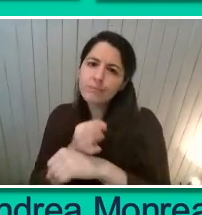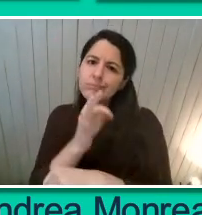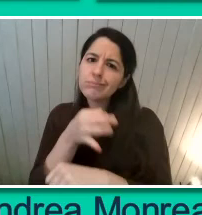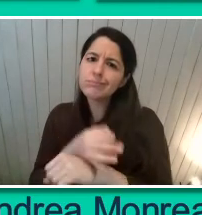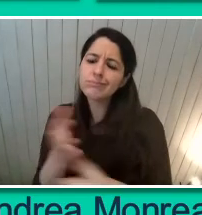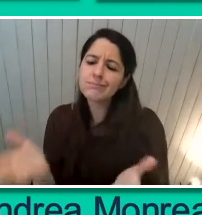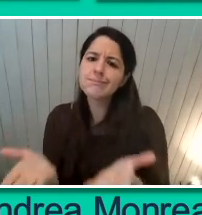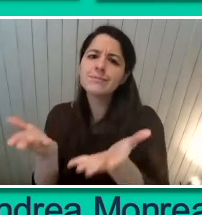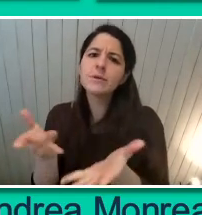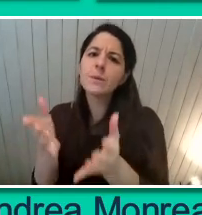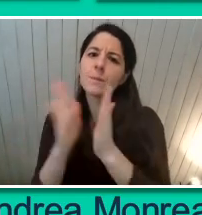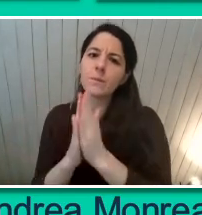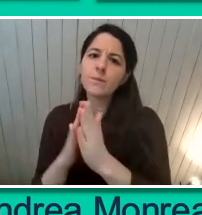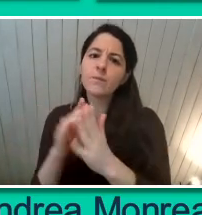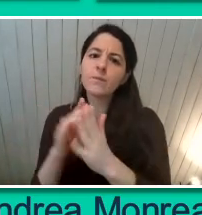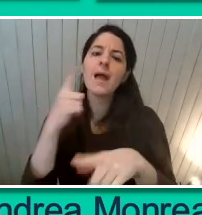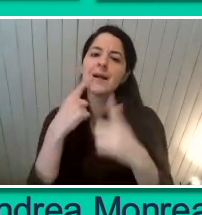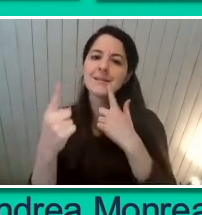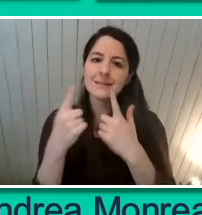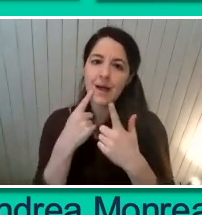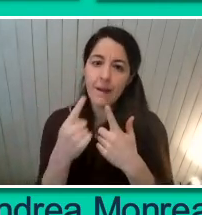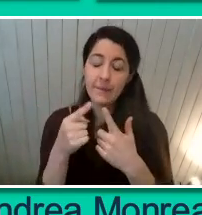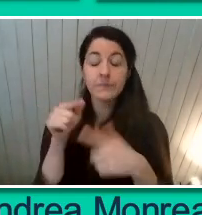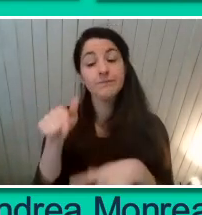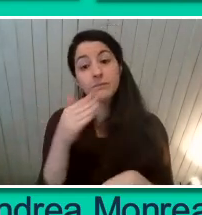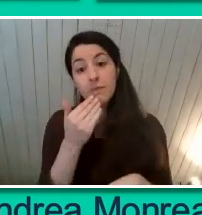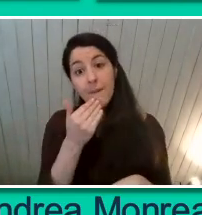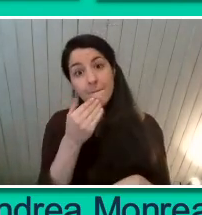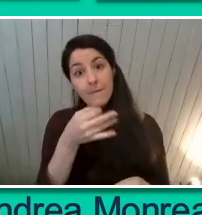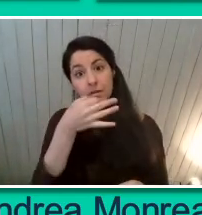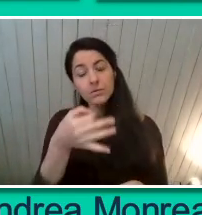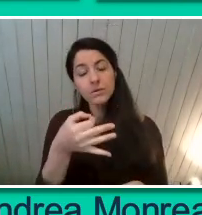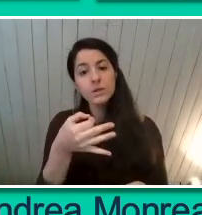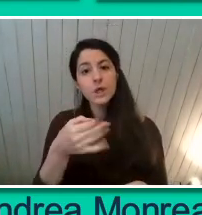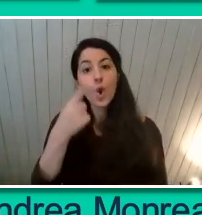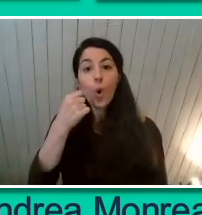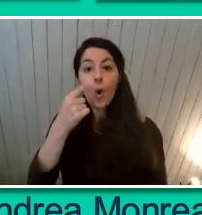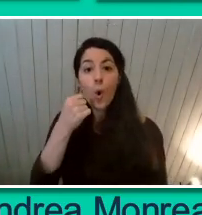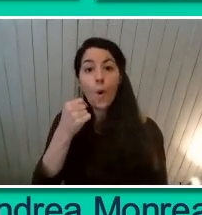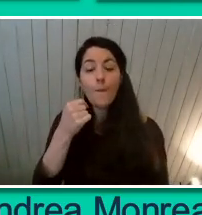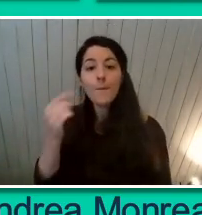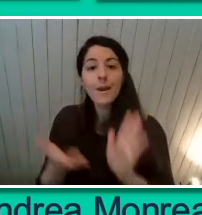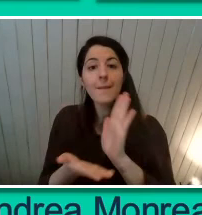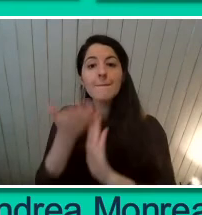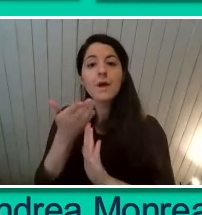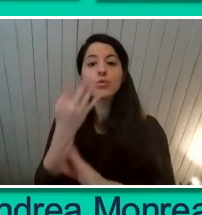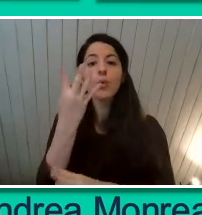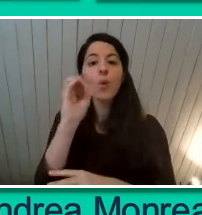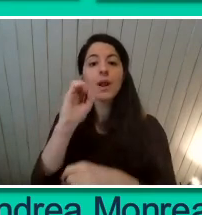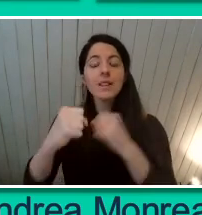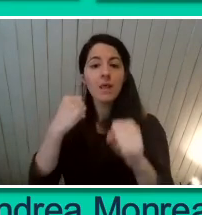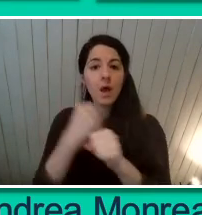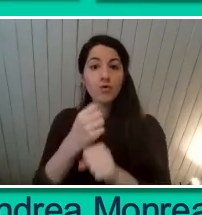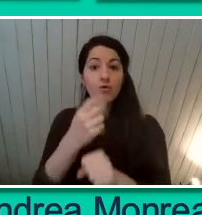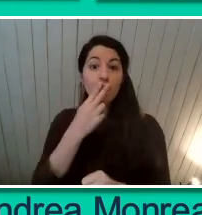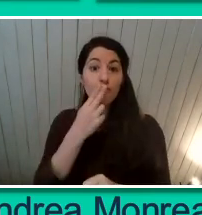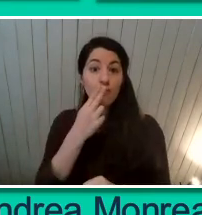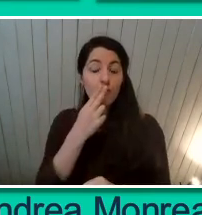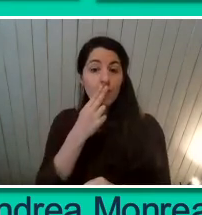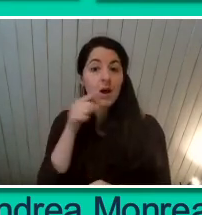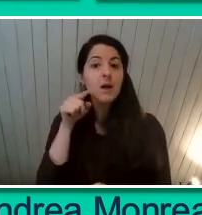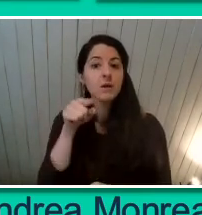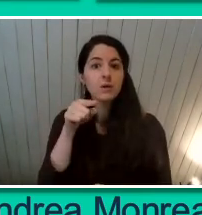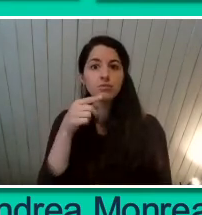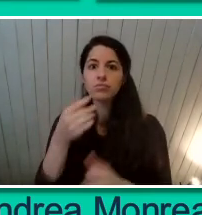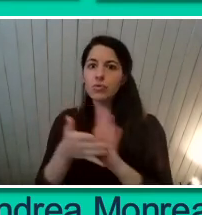Y en este caso yo haría una salvedad también con respecto a los hombres mayores de 40 años que fuman y que han fumado toda la vida, que también es uno de los